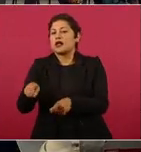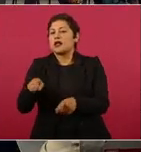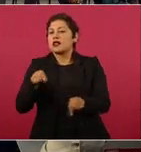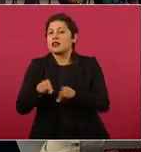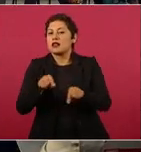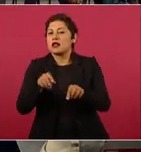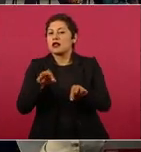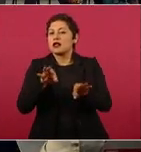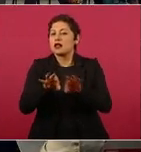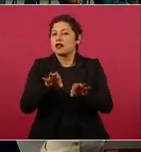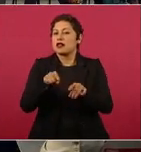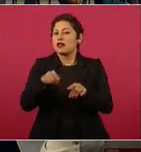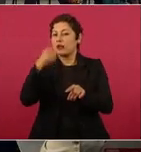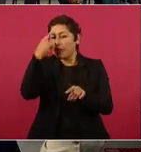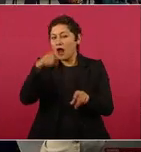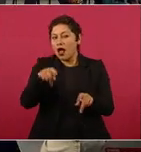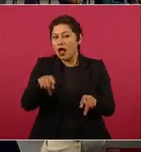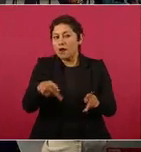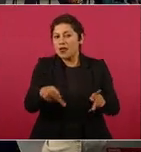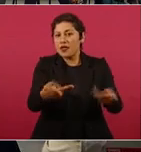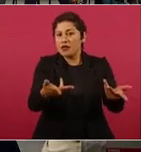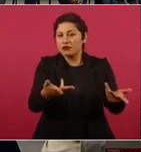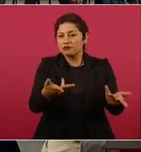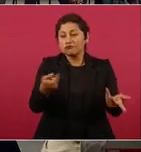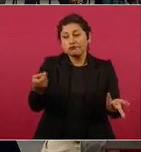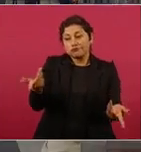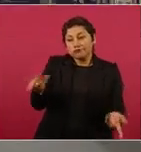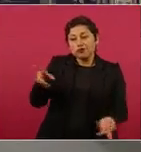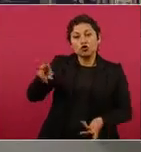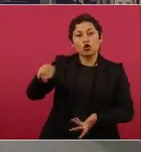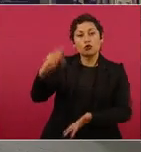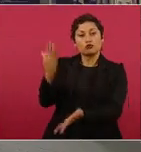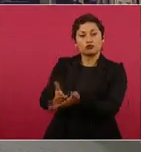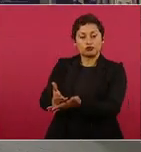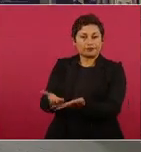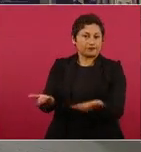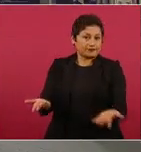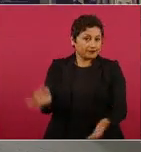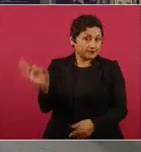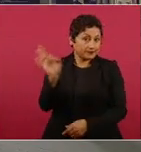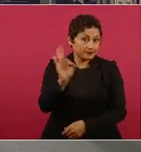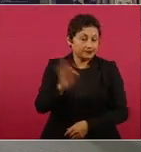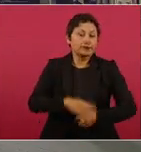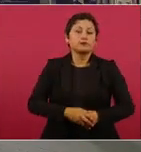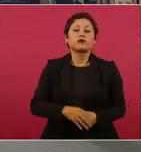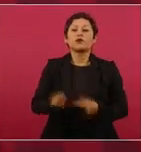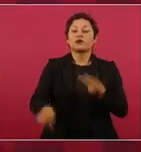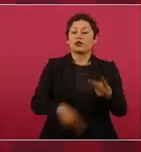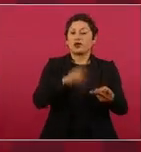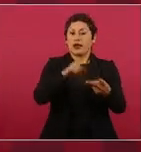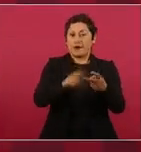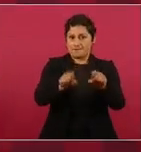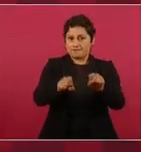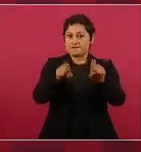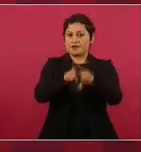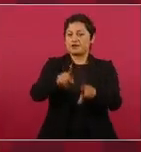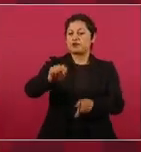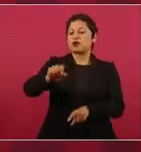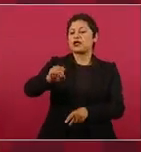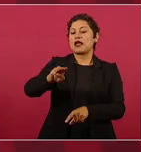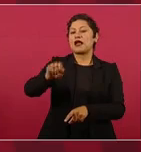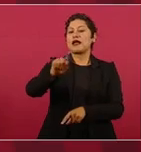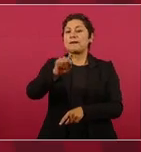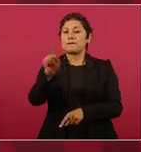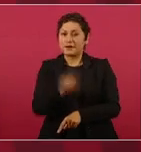deseaba tener para obtener dinero. Lo menciono a propósito también de la pregunta sobre el tamiz metabólico ampliado, porque ahí